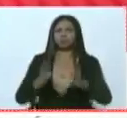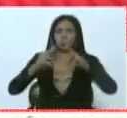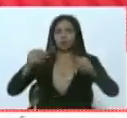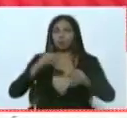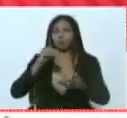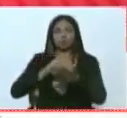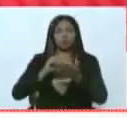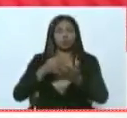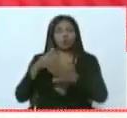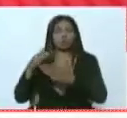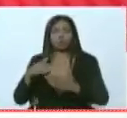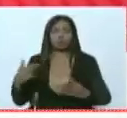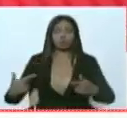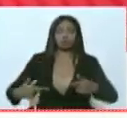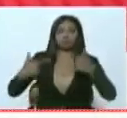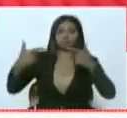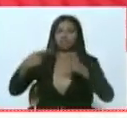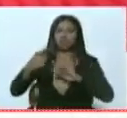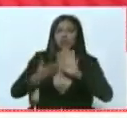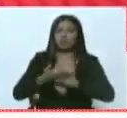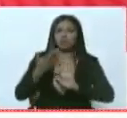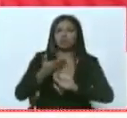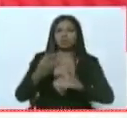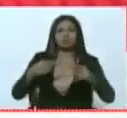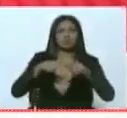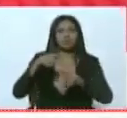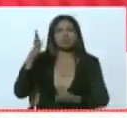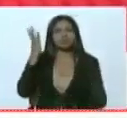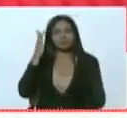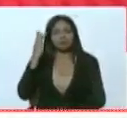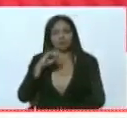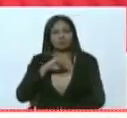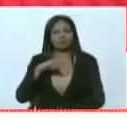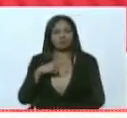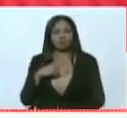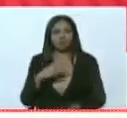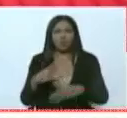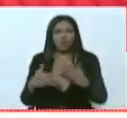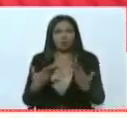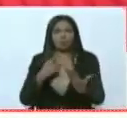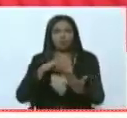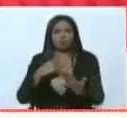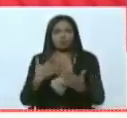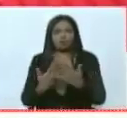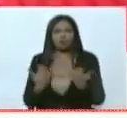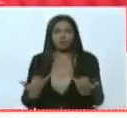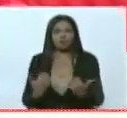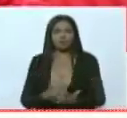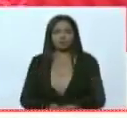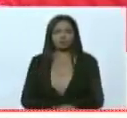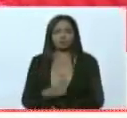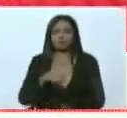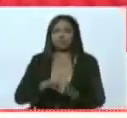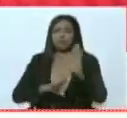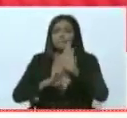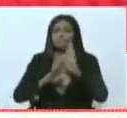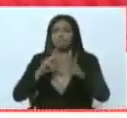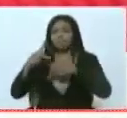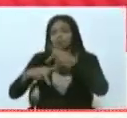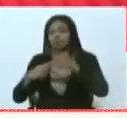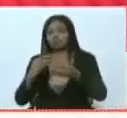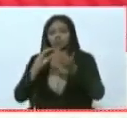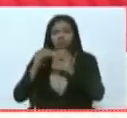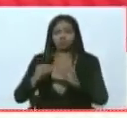toque enfrentarlo. Es muy importante saber el momento en que estamos. Este proceso de